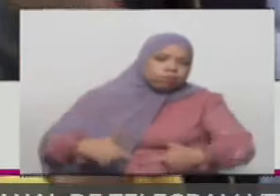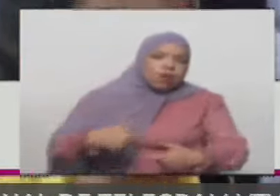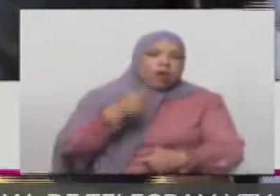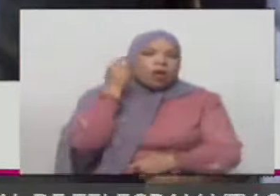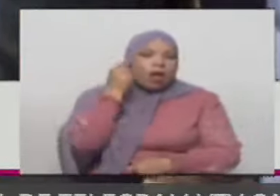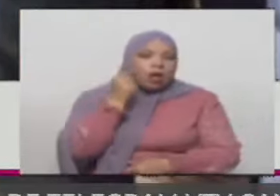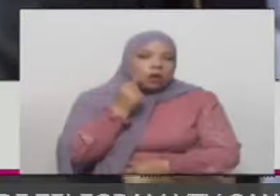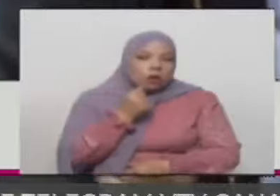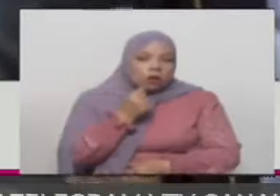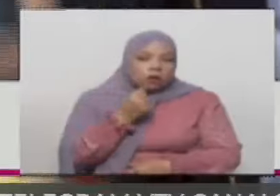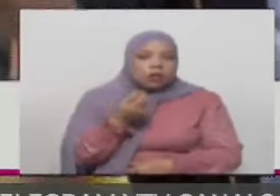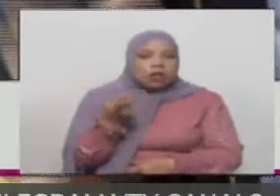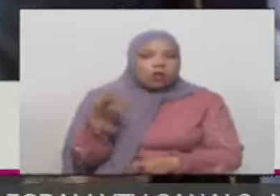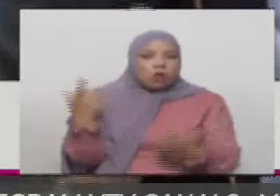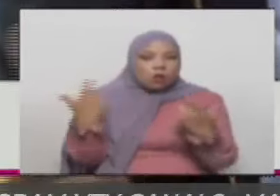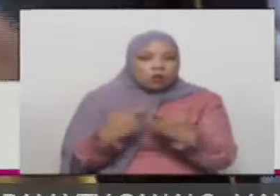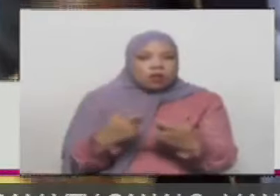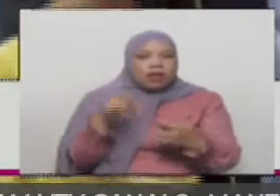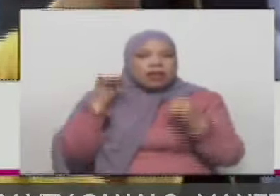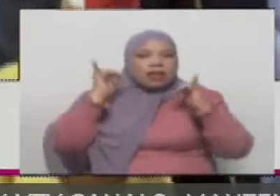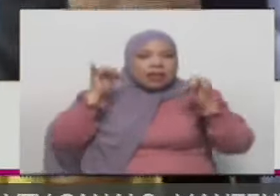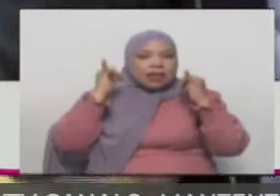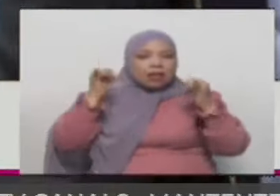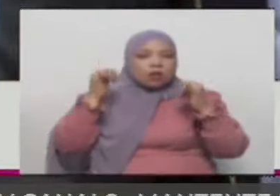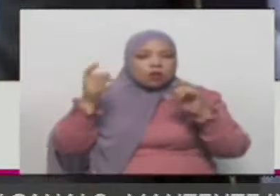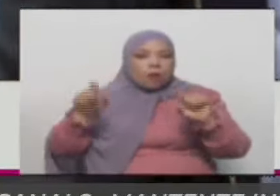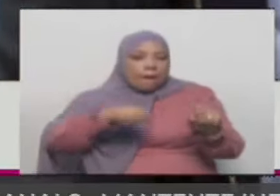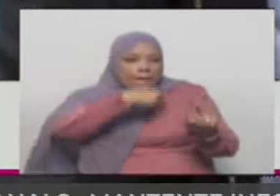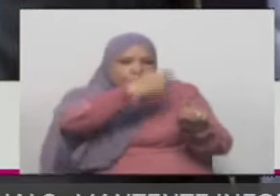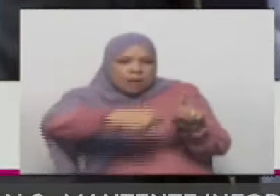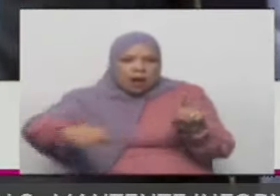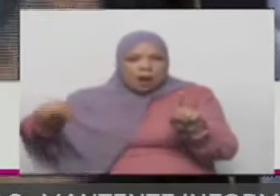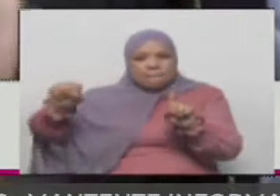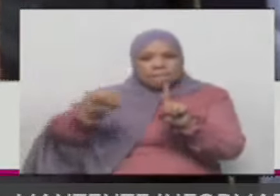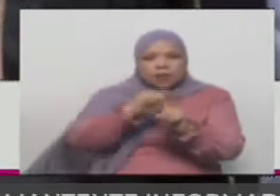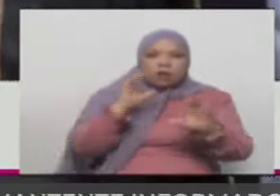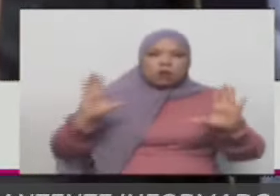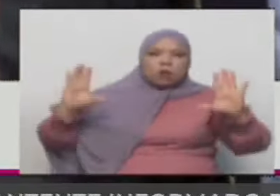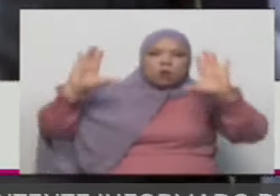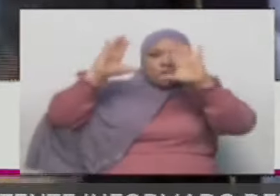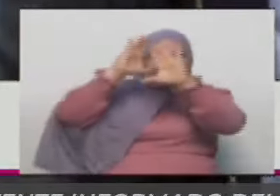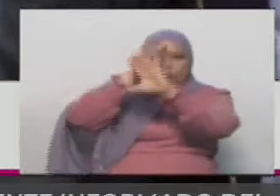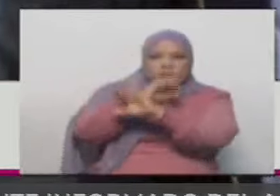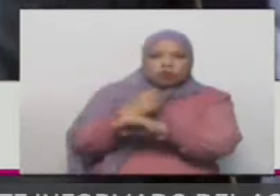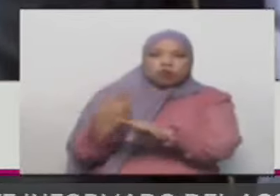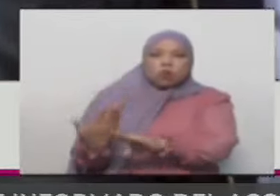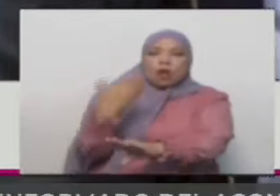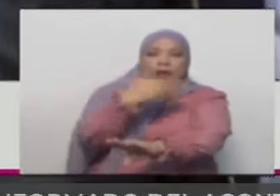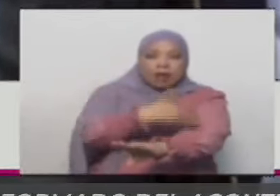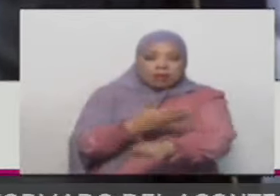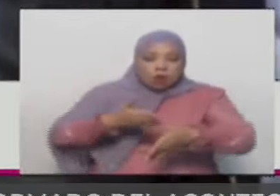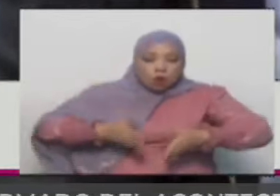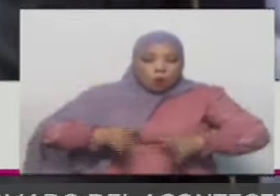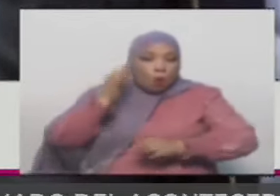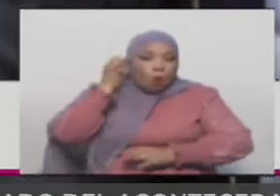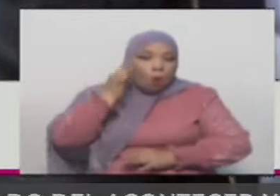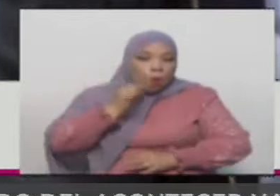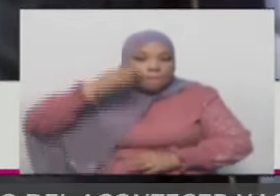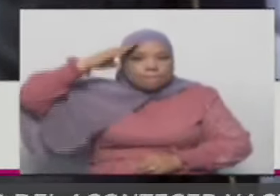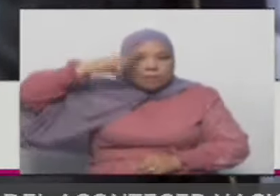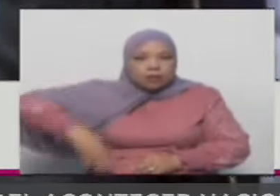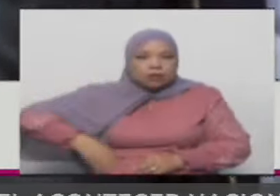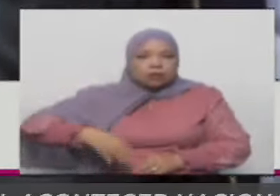noche antes de la fiesta de la batalla, un soldado cumanés que llamaban